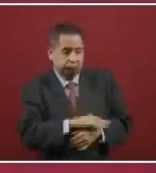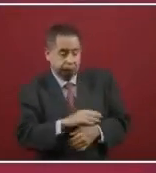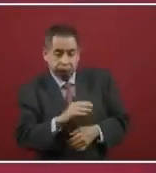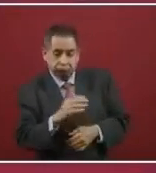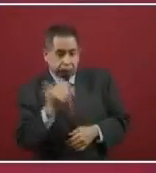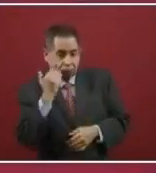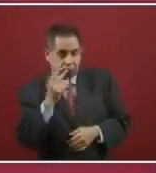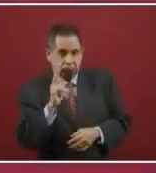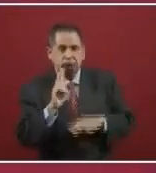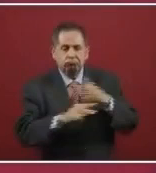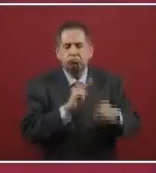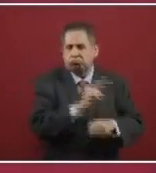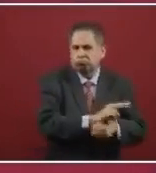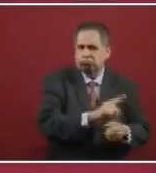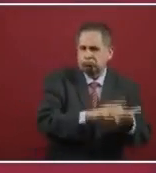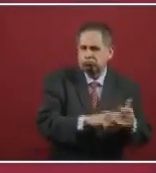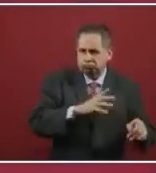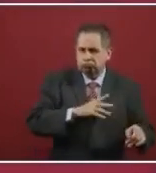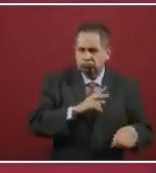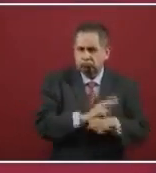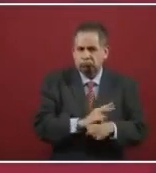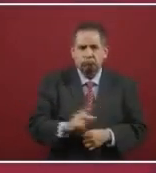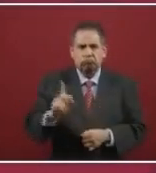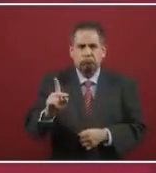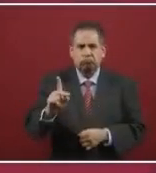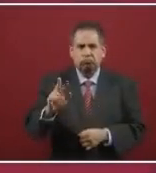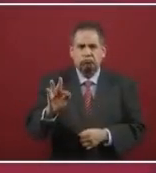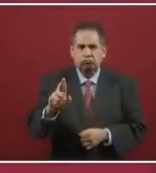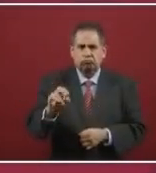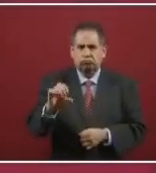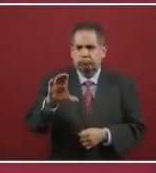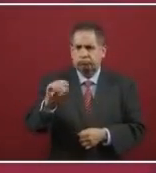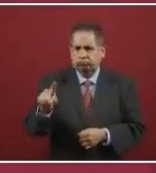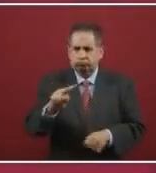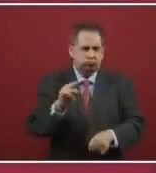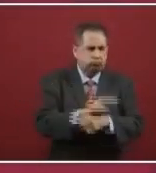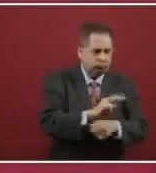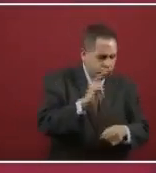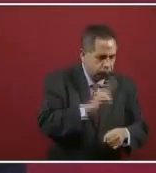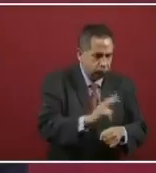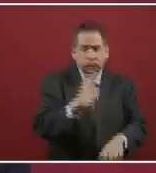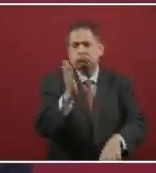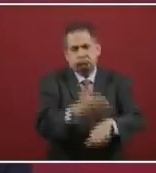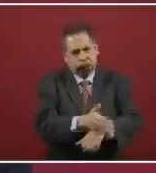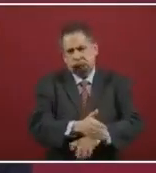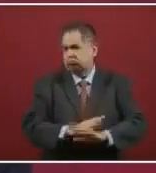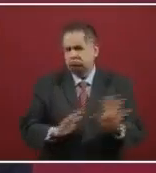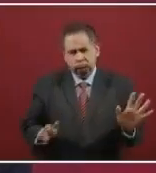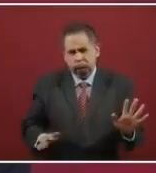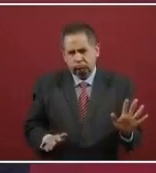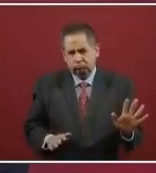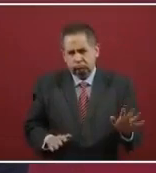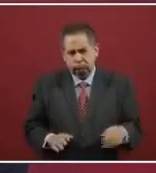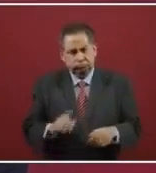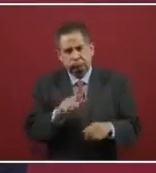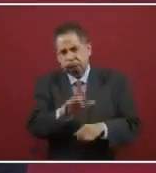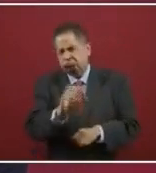está la Procuraduría del Consumidor y se castiga. Acerca